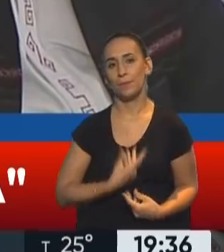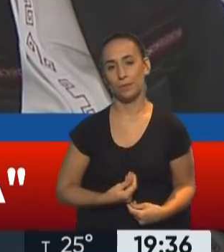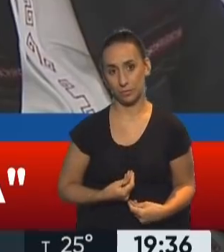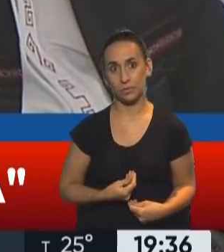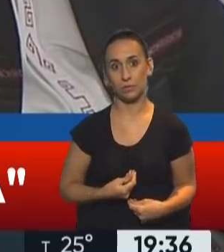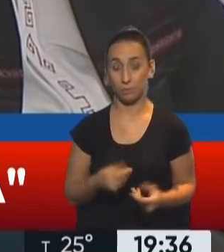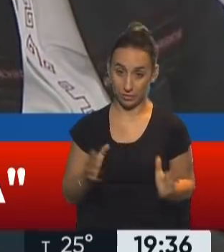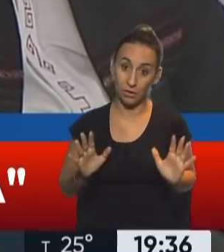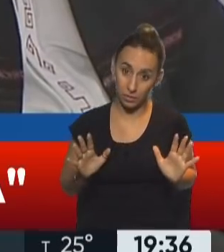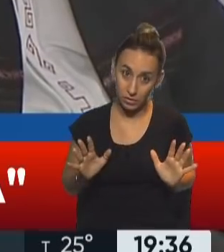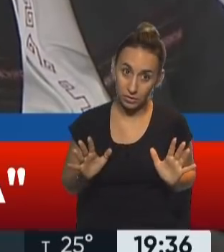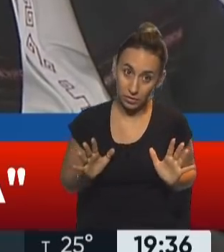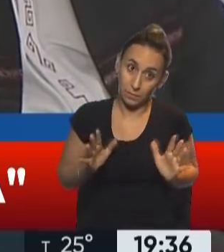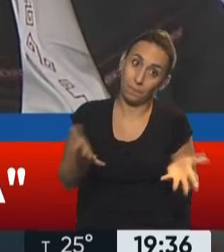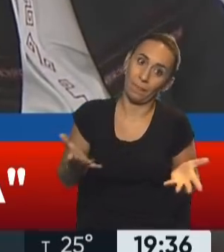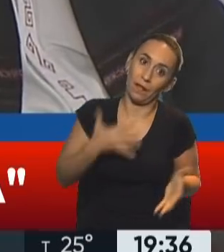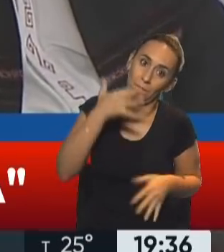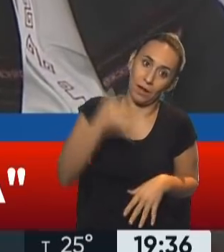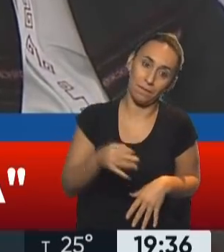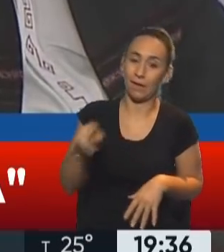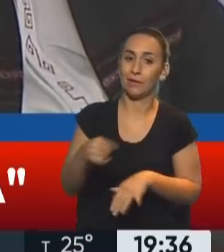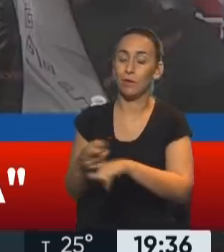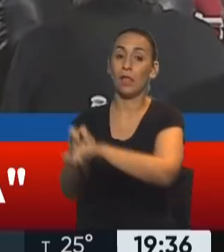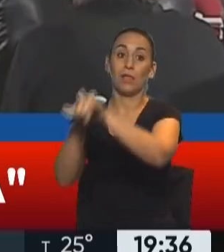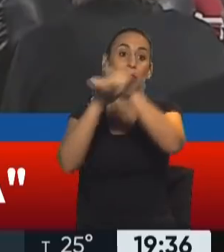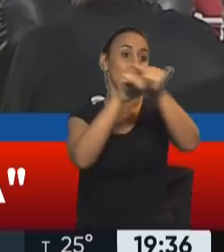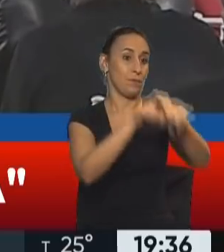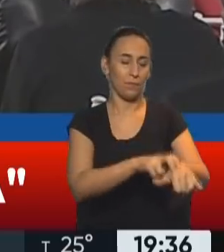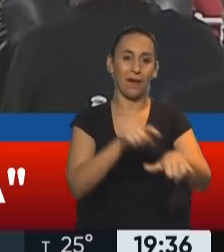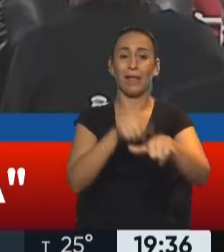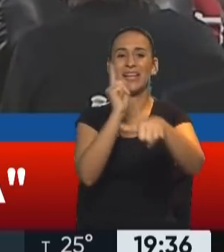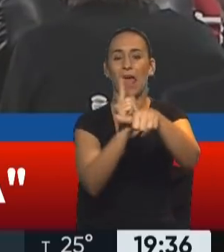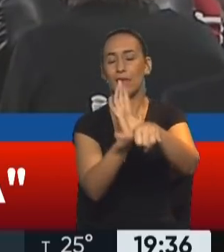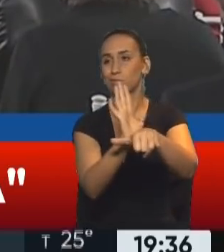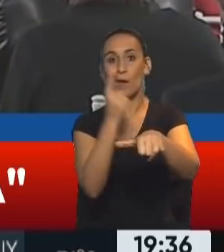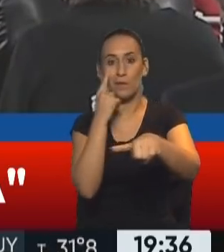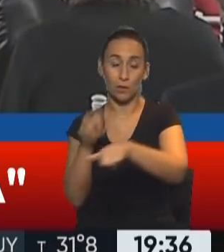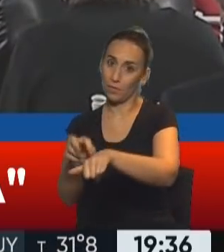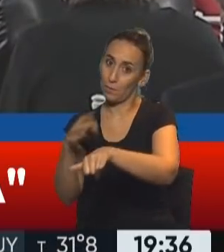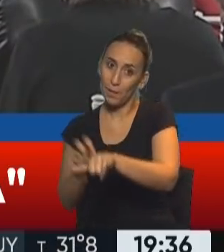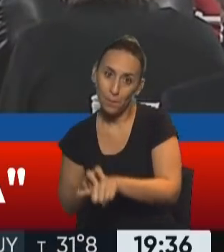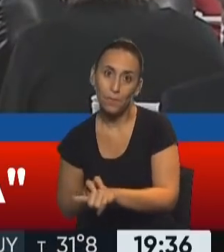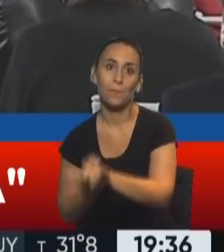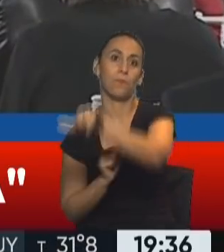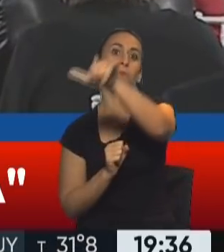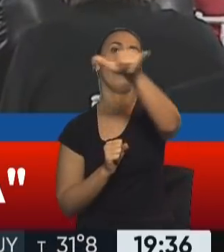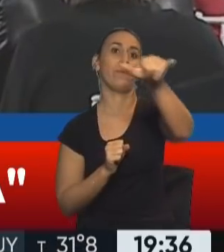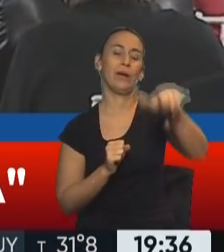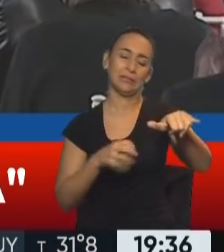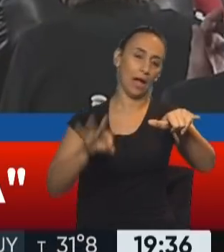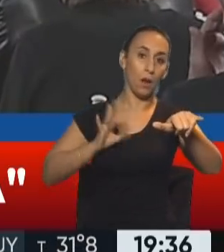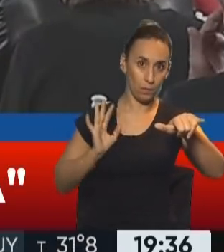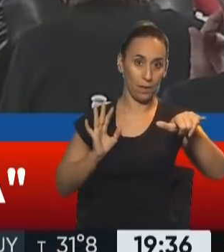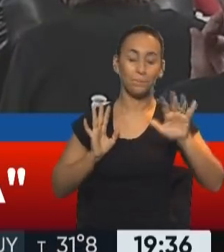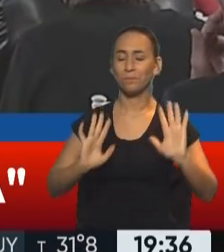Pero después había que hacer despegar el avión, porque la verdad tampoco se podía quedar a vivir en el avión, eso estaba claro, había que hacerlo despegar. Y cuando empezamos a hacerlo, quisimos